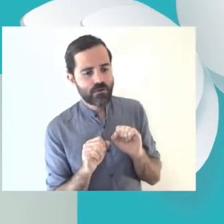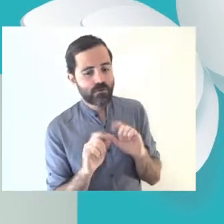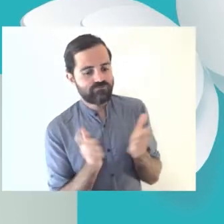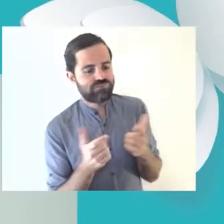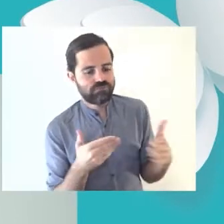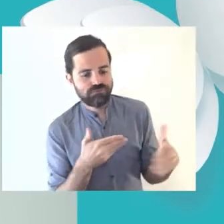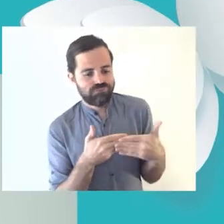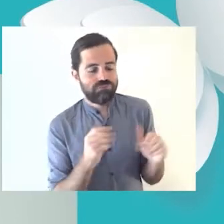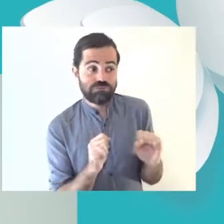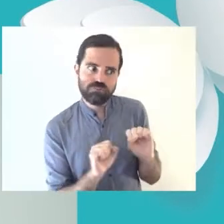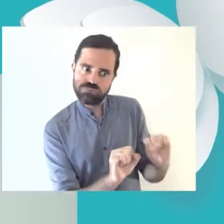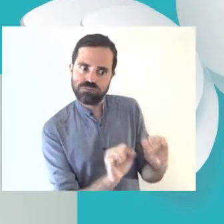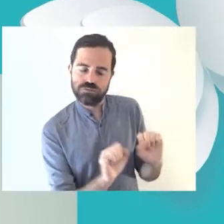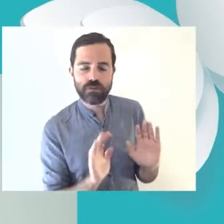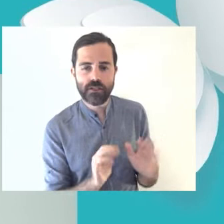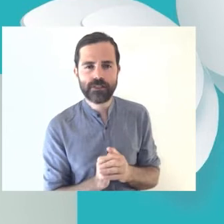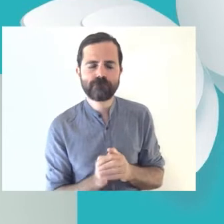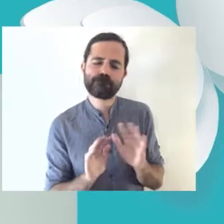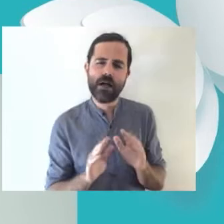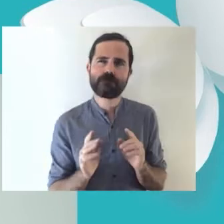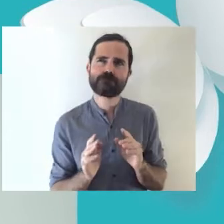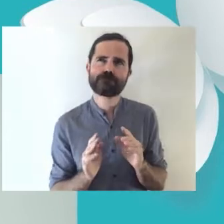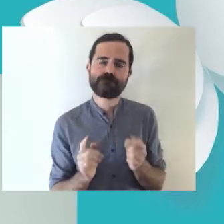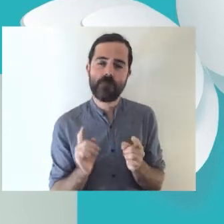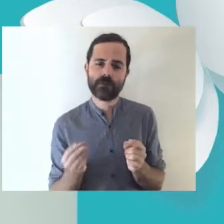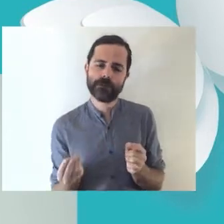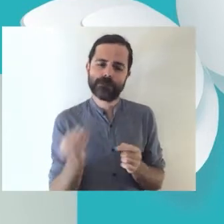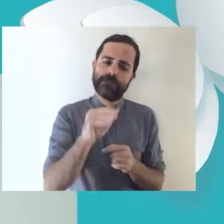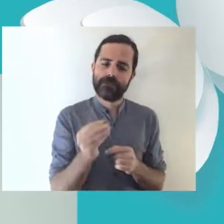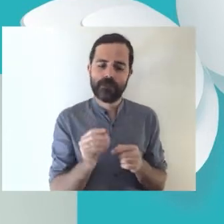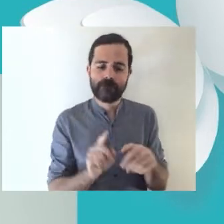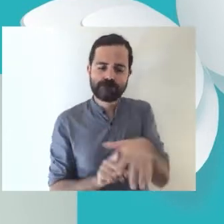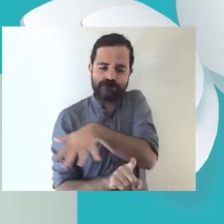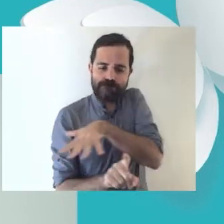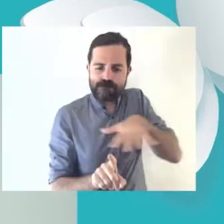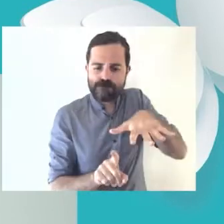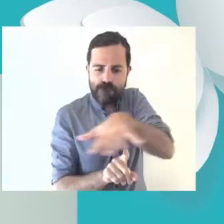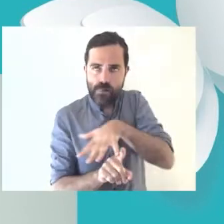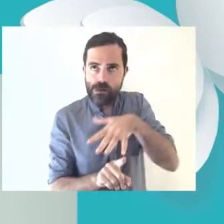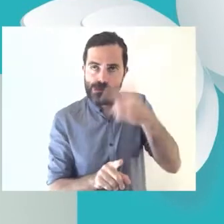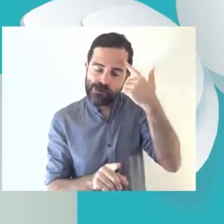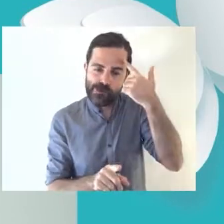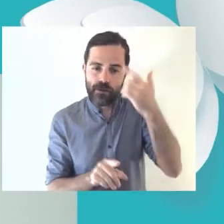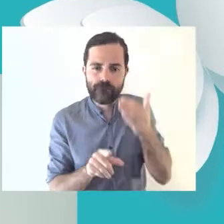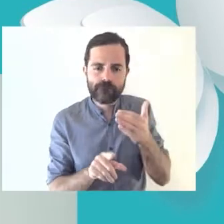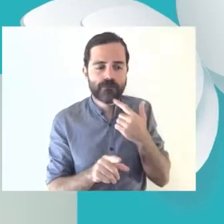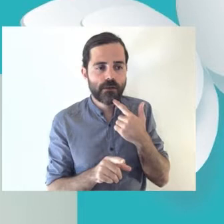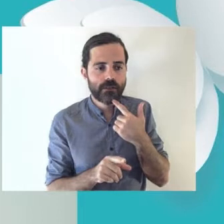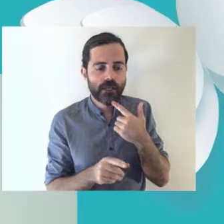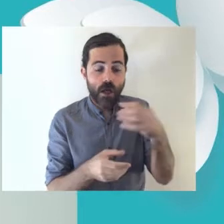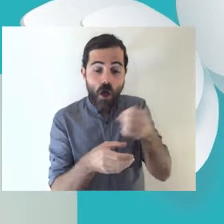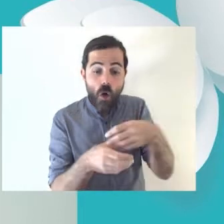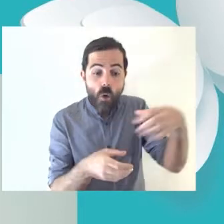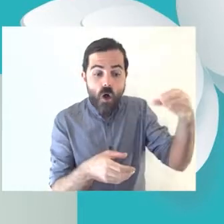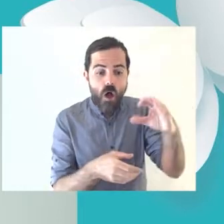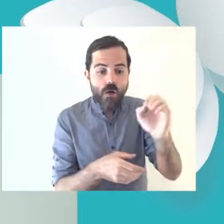si añadíamos el tema del medio ambiente? ¿Y si esta preocupación medioambiental de reducir la huella